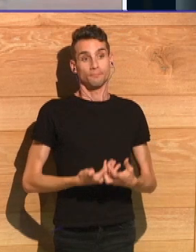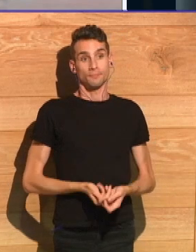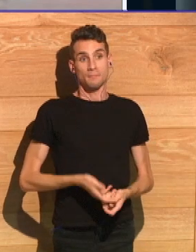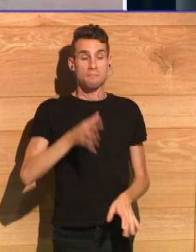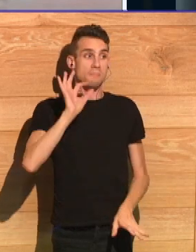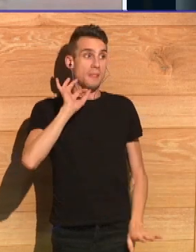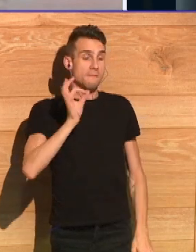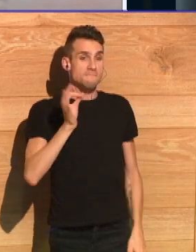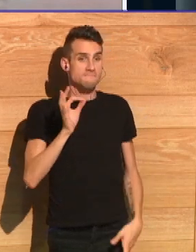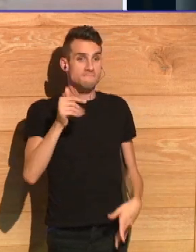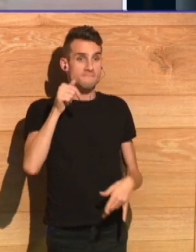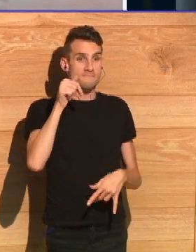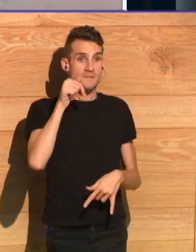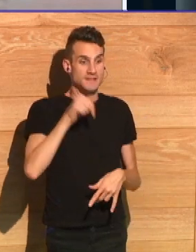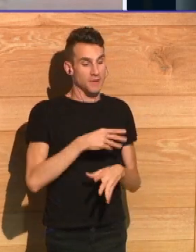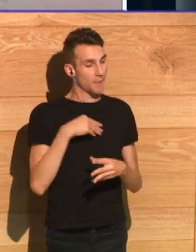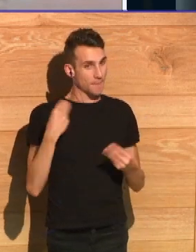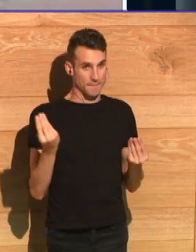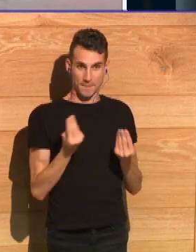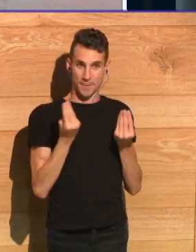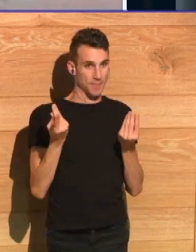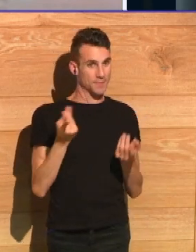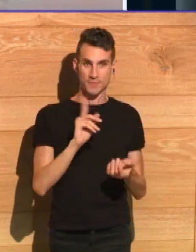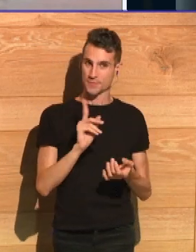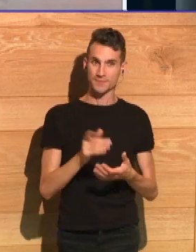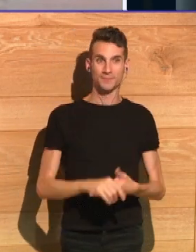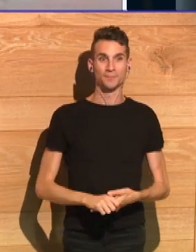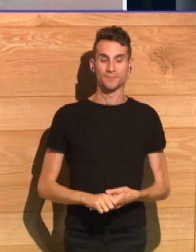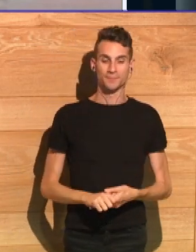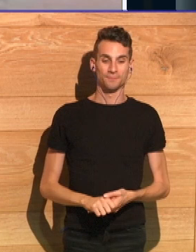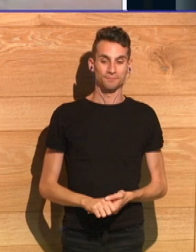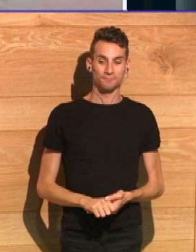La verdad es que en esto no he mejorado mucho con el tiempo.